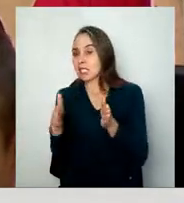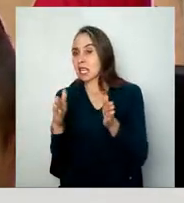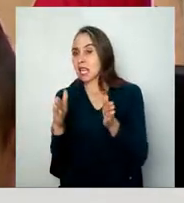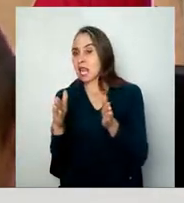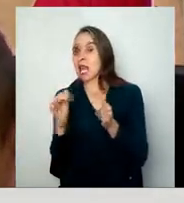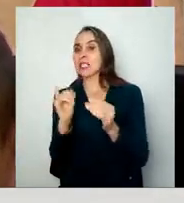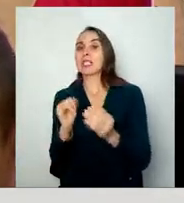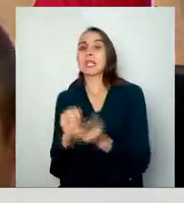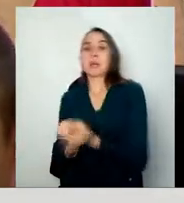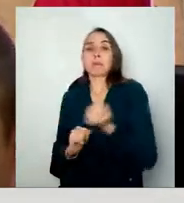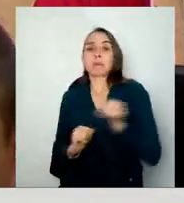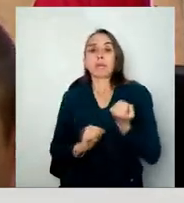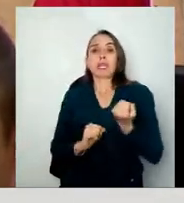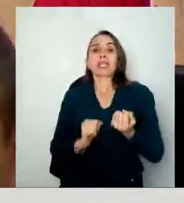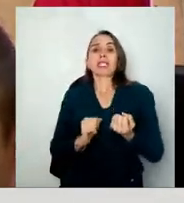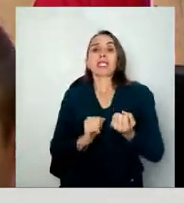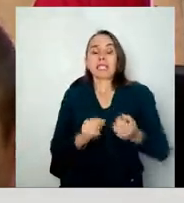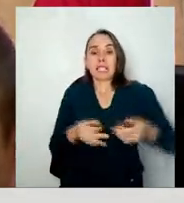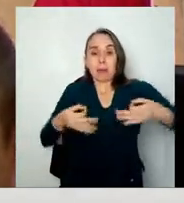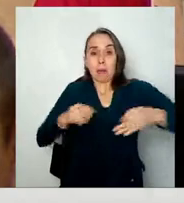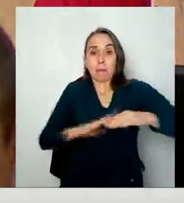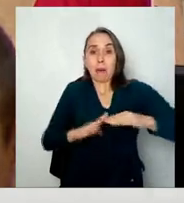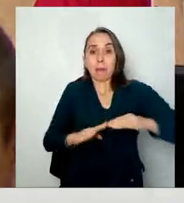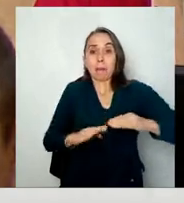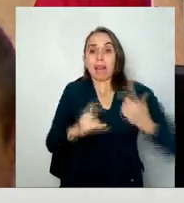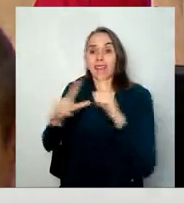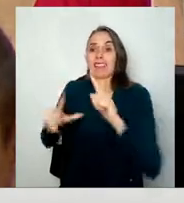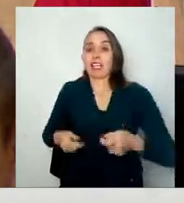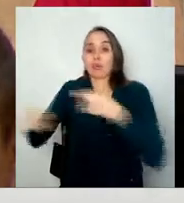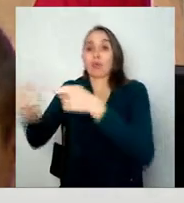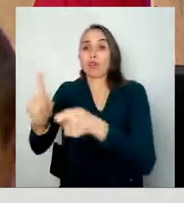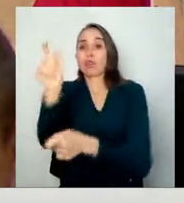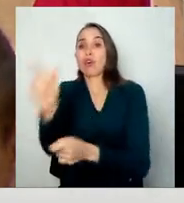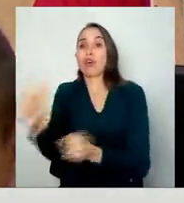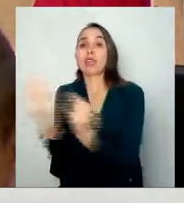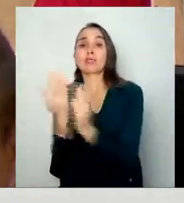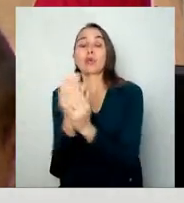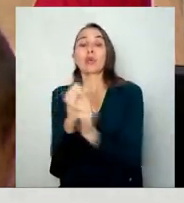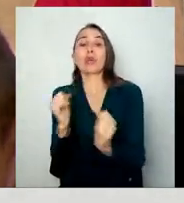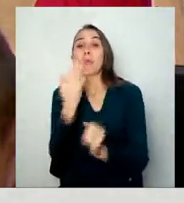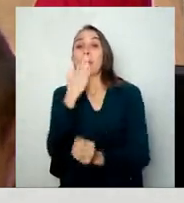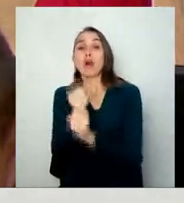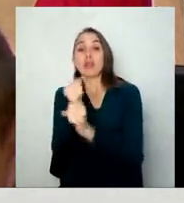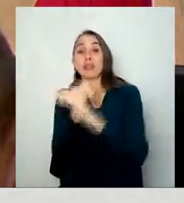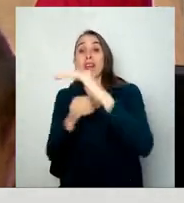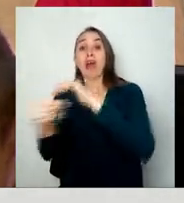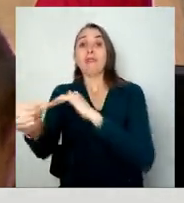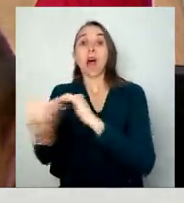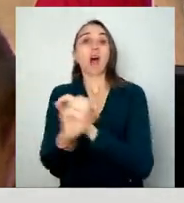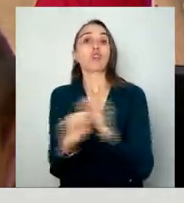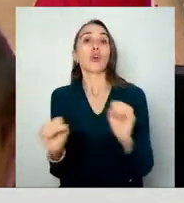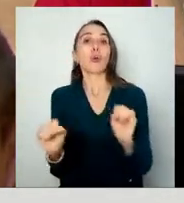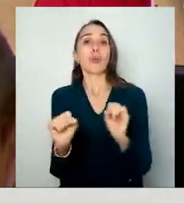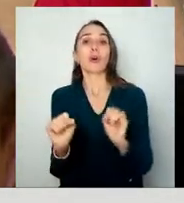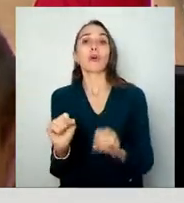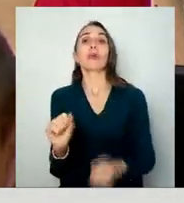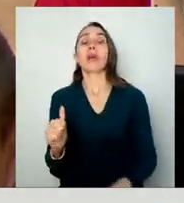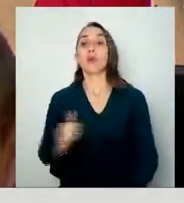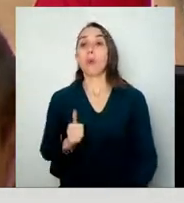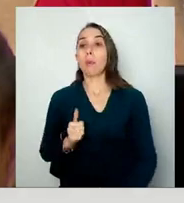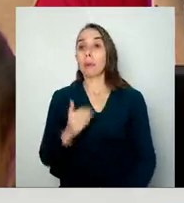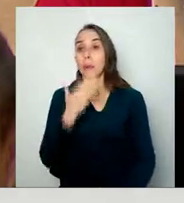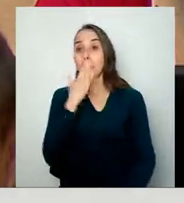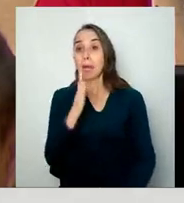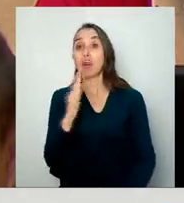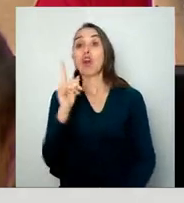impide que los estudiantes accedan a mejores oportunidades laborales y que puedan cumplir en mejores términos el pago con